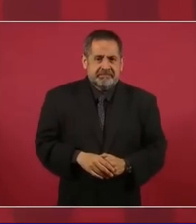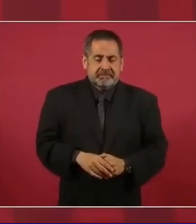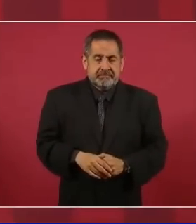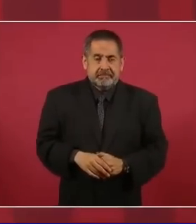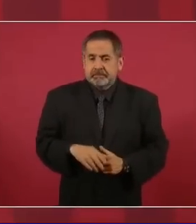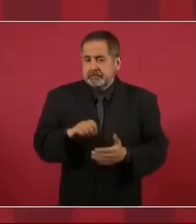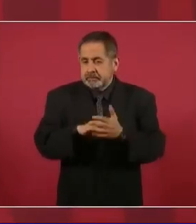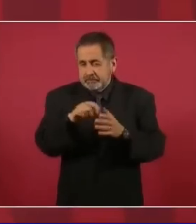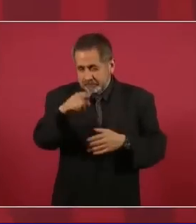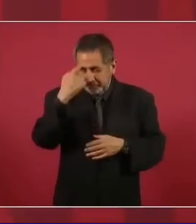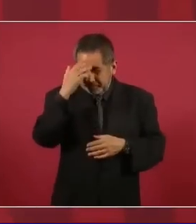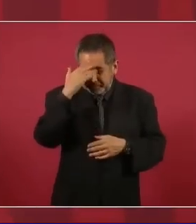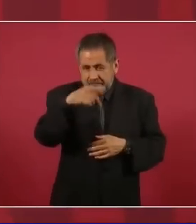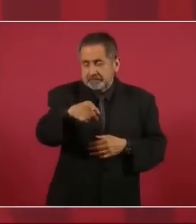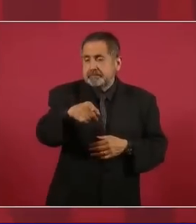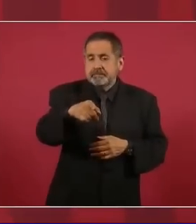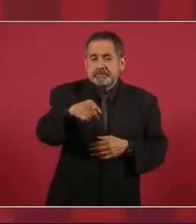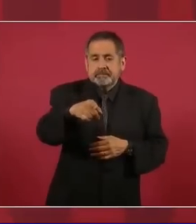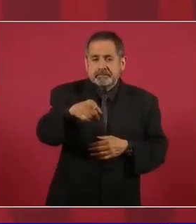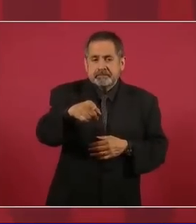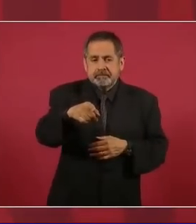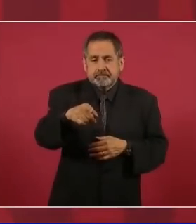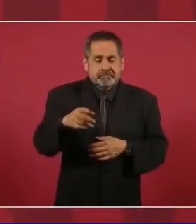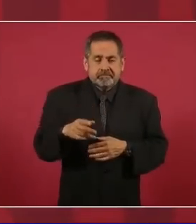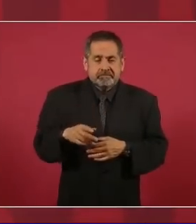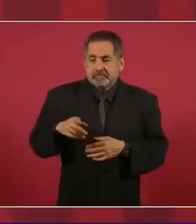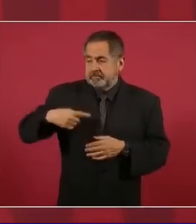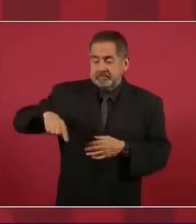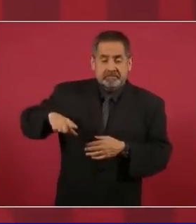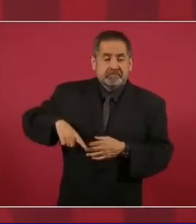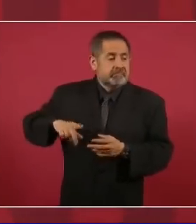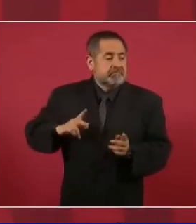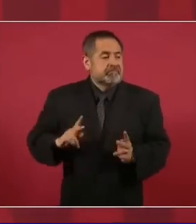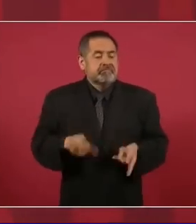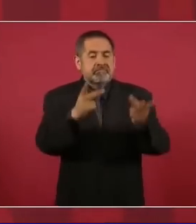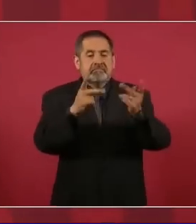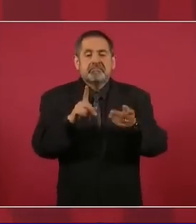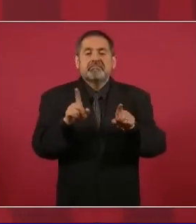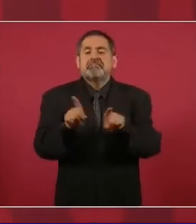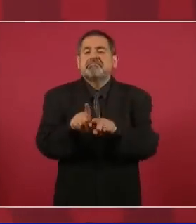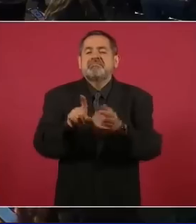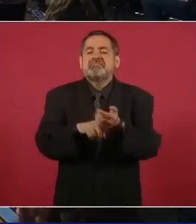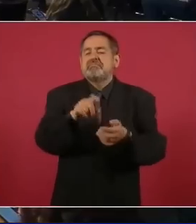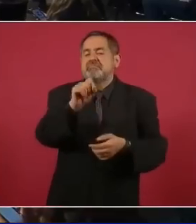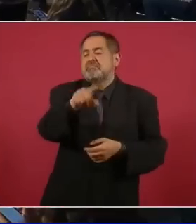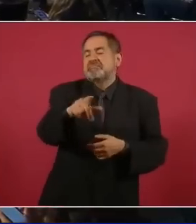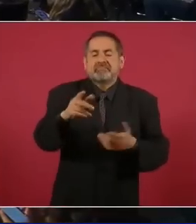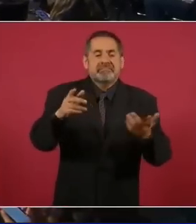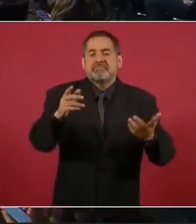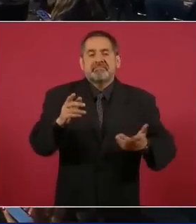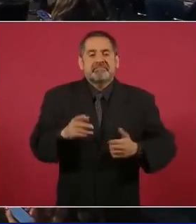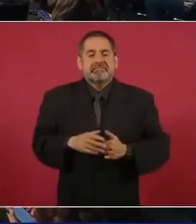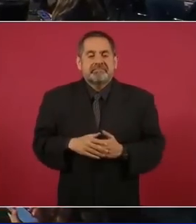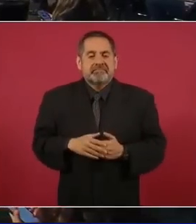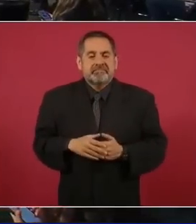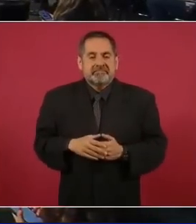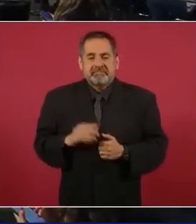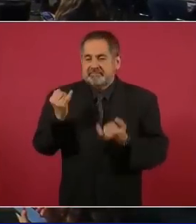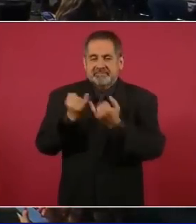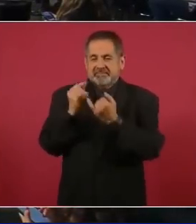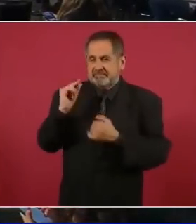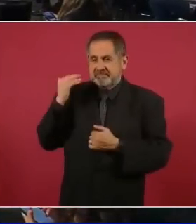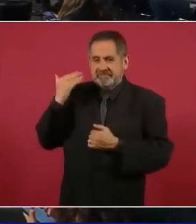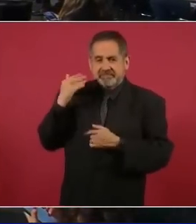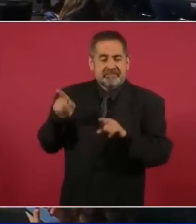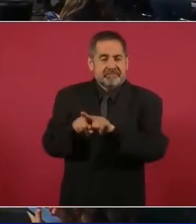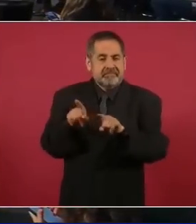Vendieron, por ejemplo, así como se hizo en tiempos recientes,